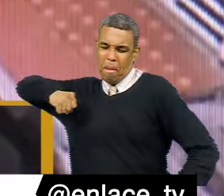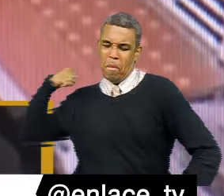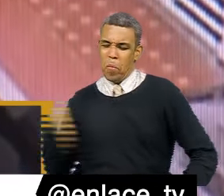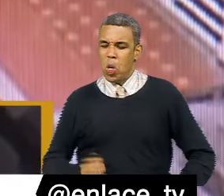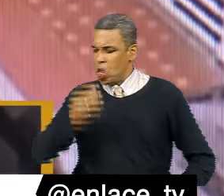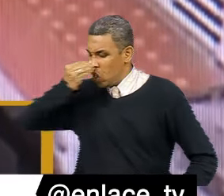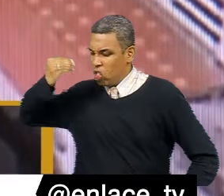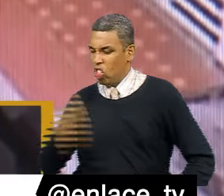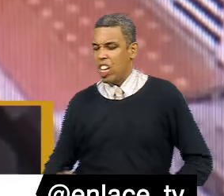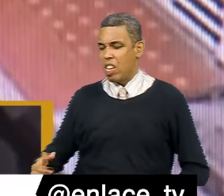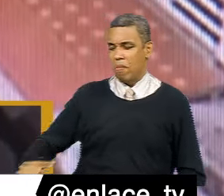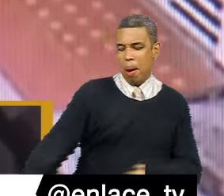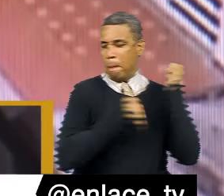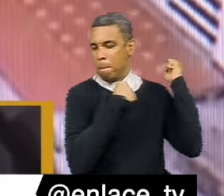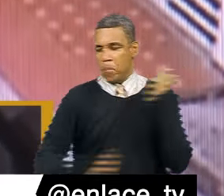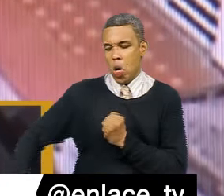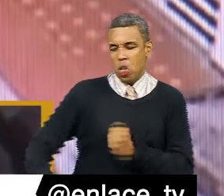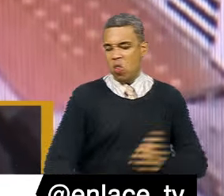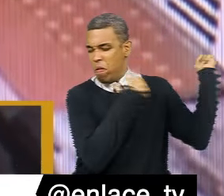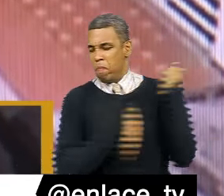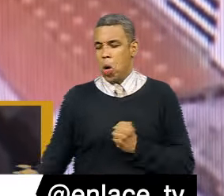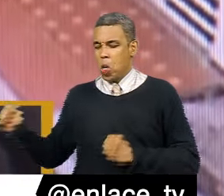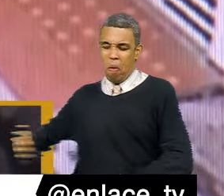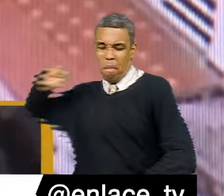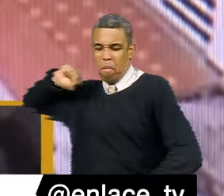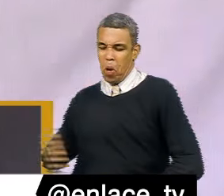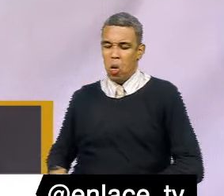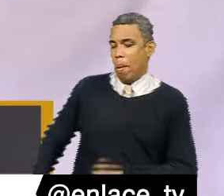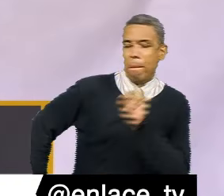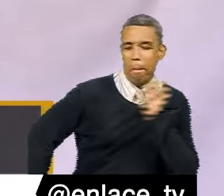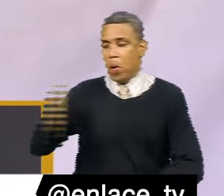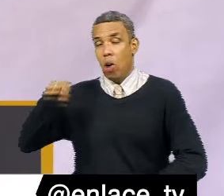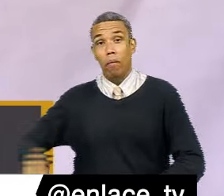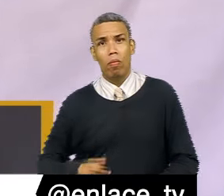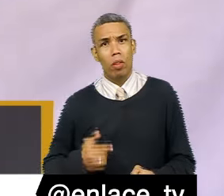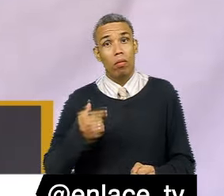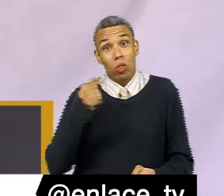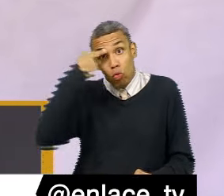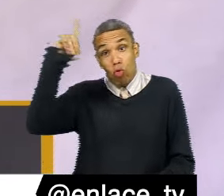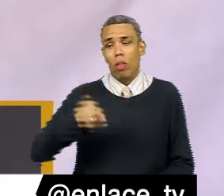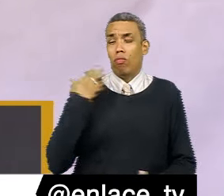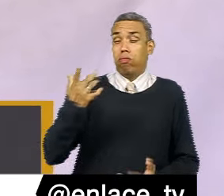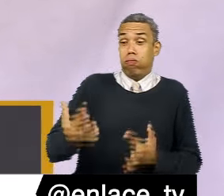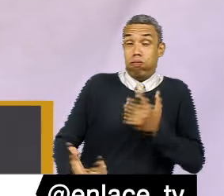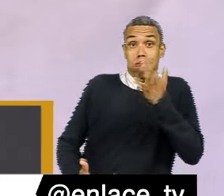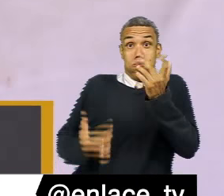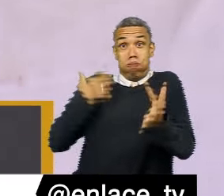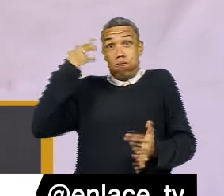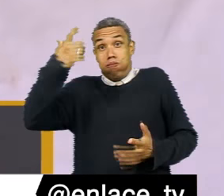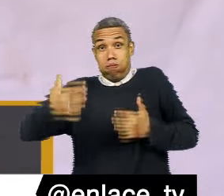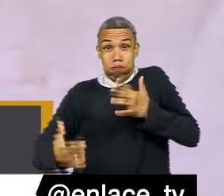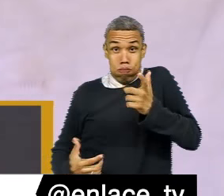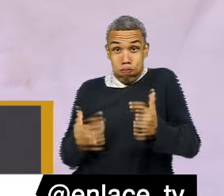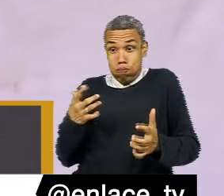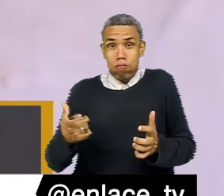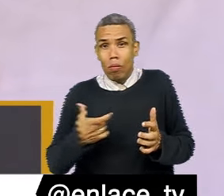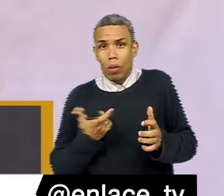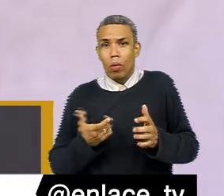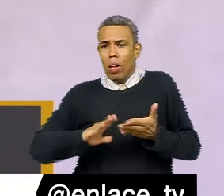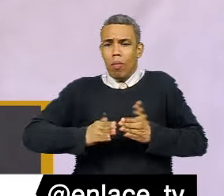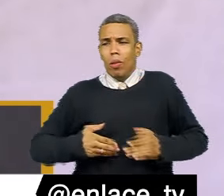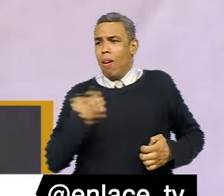alcanzó las llamas alcanzaron una altura y los vecinos del frente eran los que estaban trayéndole agua